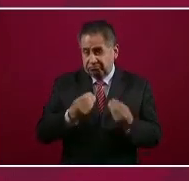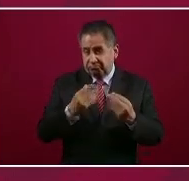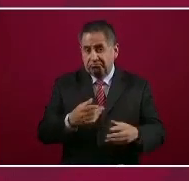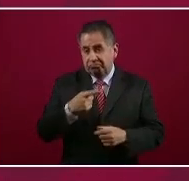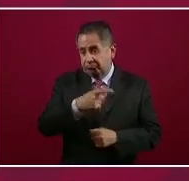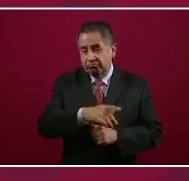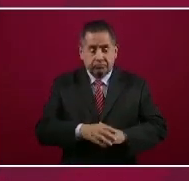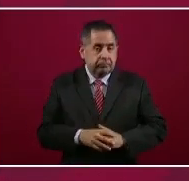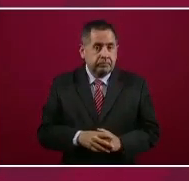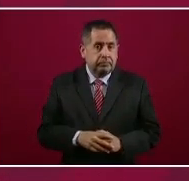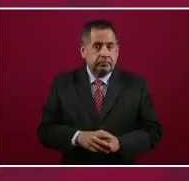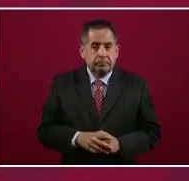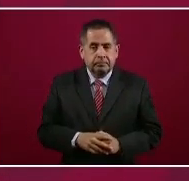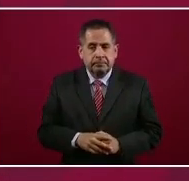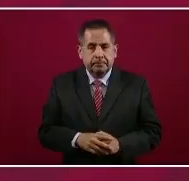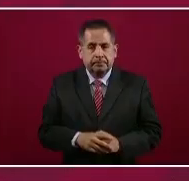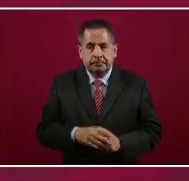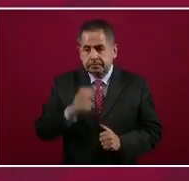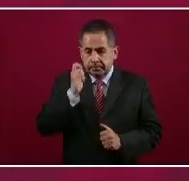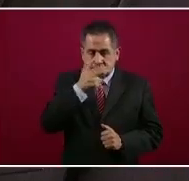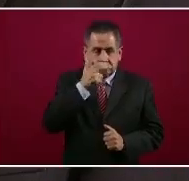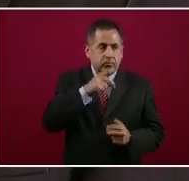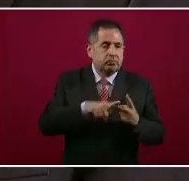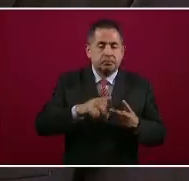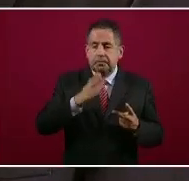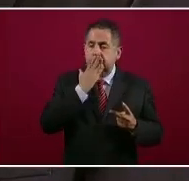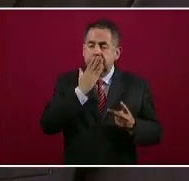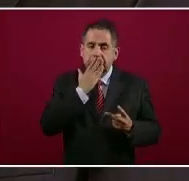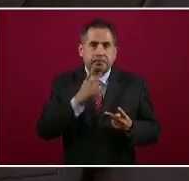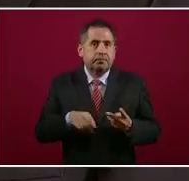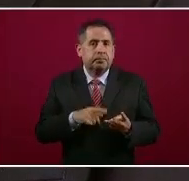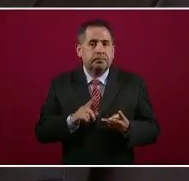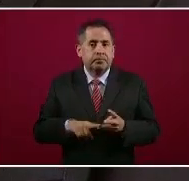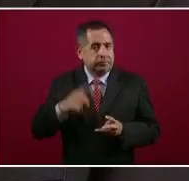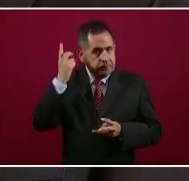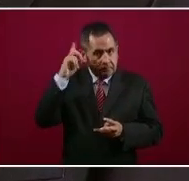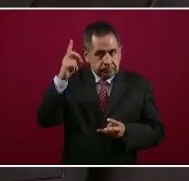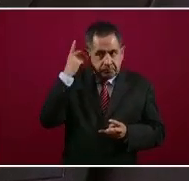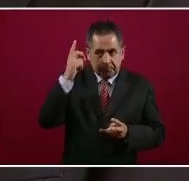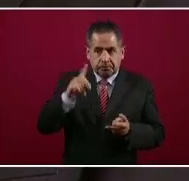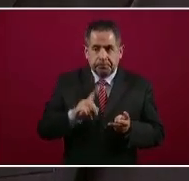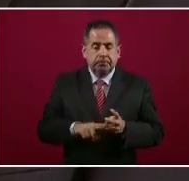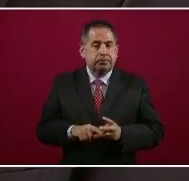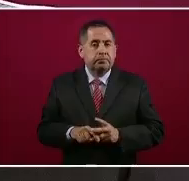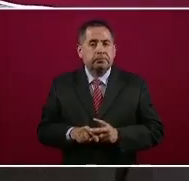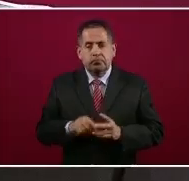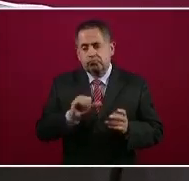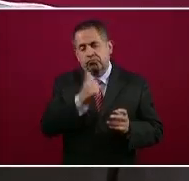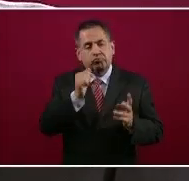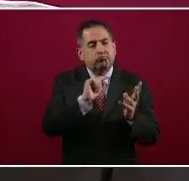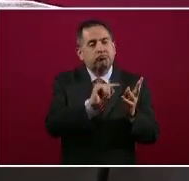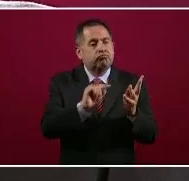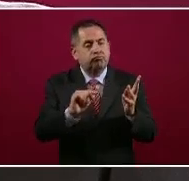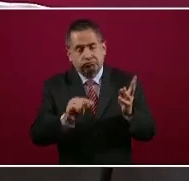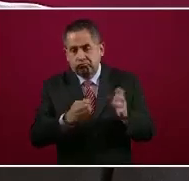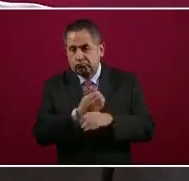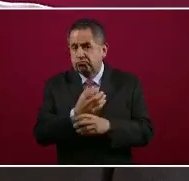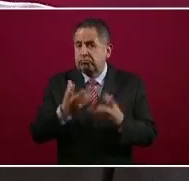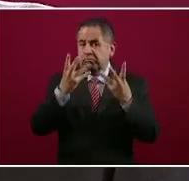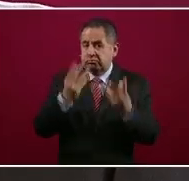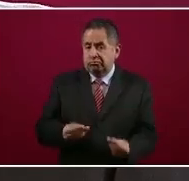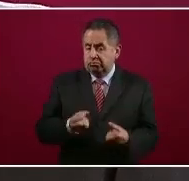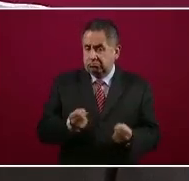minerales chihuahua sonora durando y otros estados